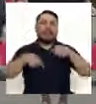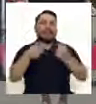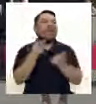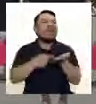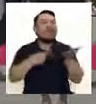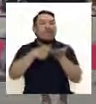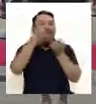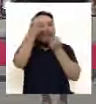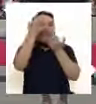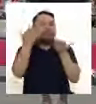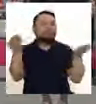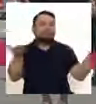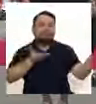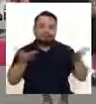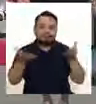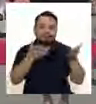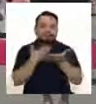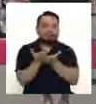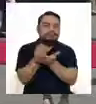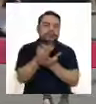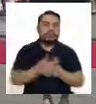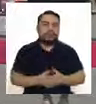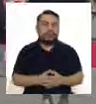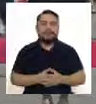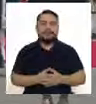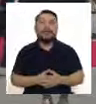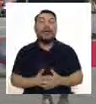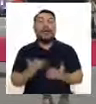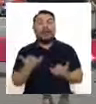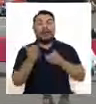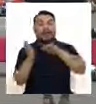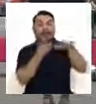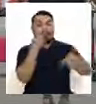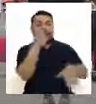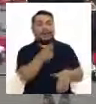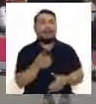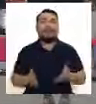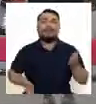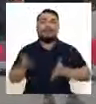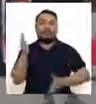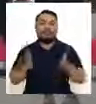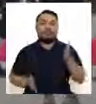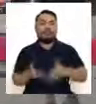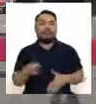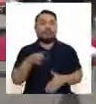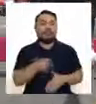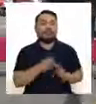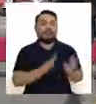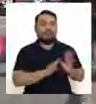Perú, una vez que ustedes están observando que ya se ha instalado la calinata para